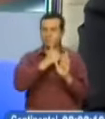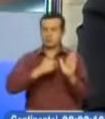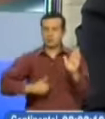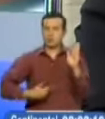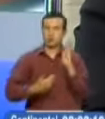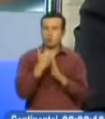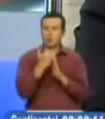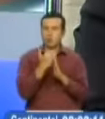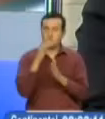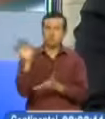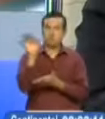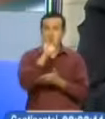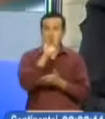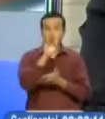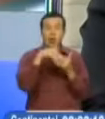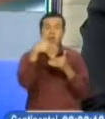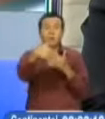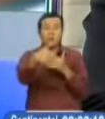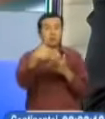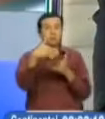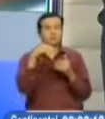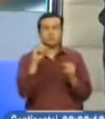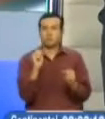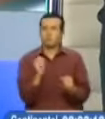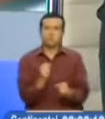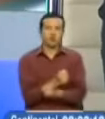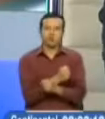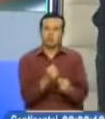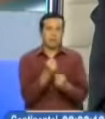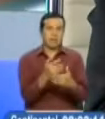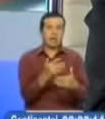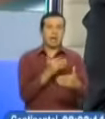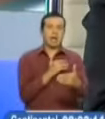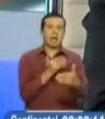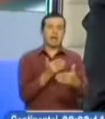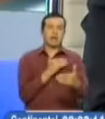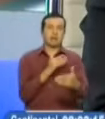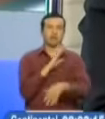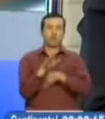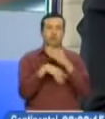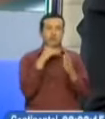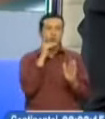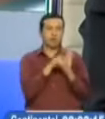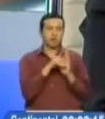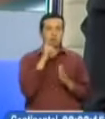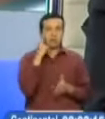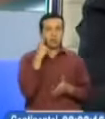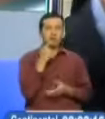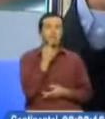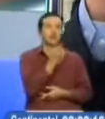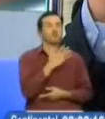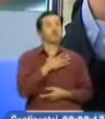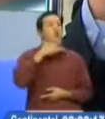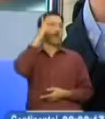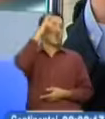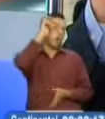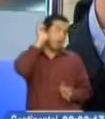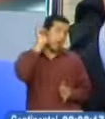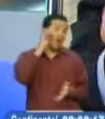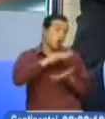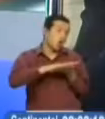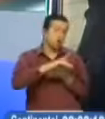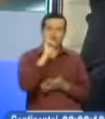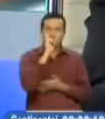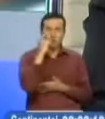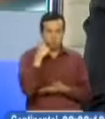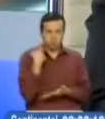nuevo presidente de la República, el presidente electo, y además todas estas impugnaciones no es cuestión de presentar yo creo que hay irregularidades,